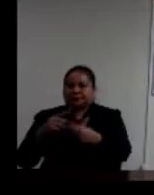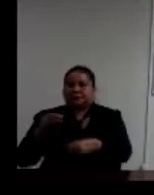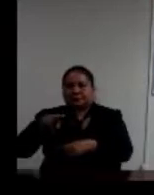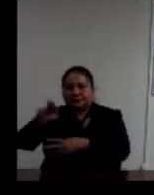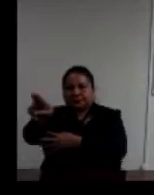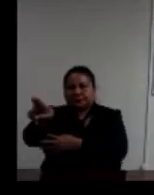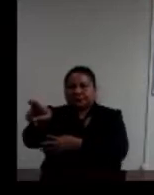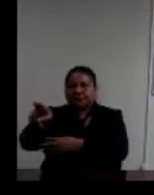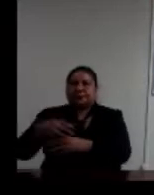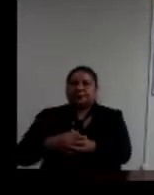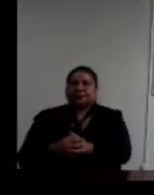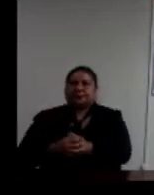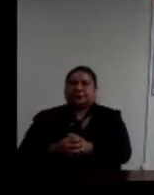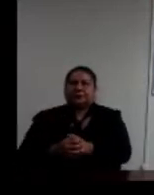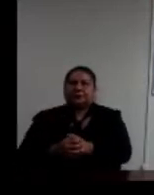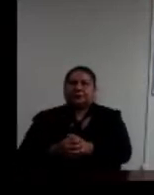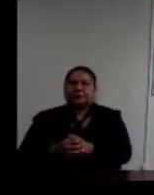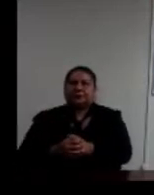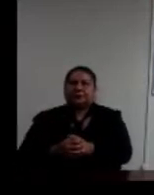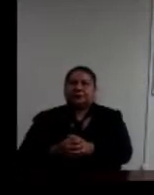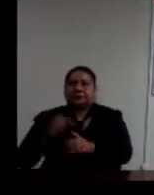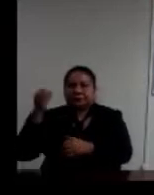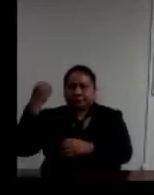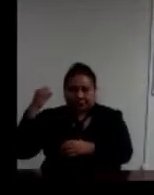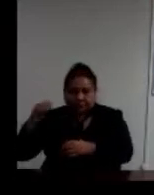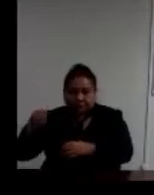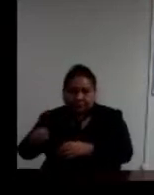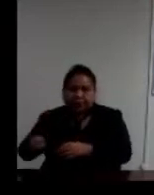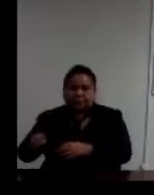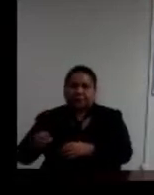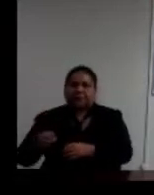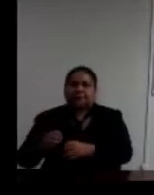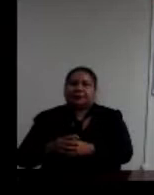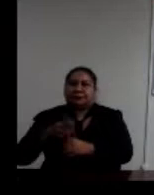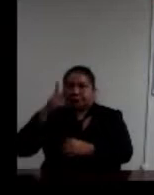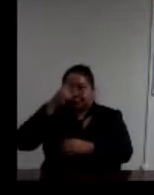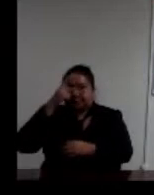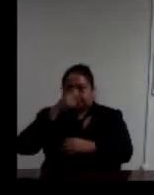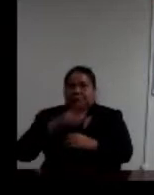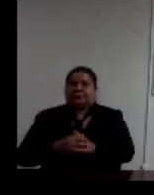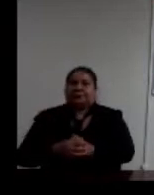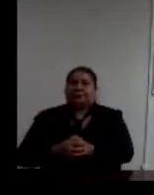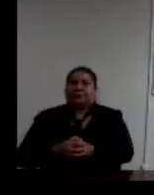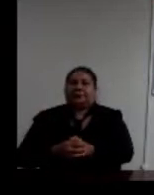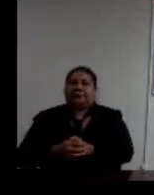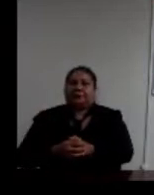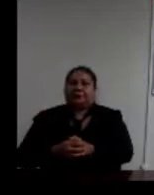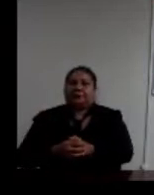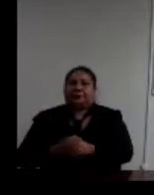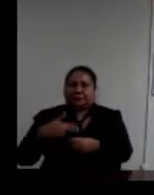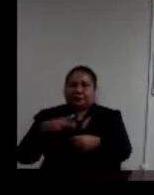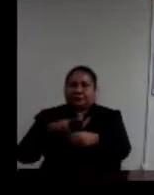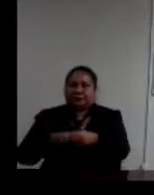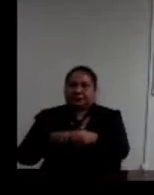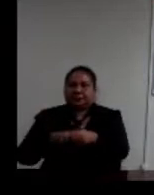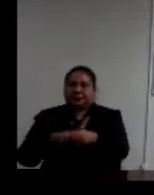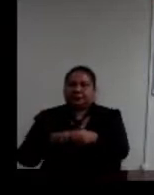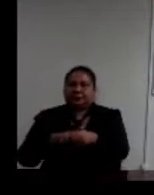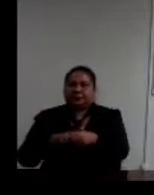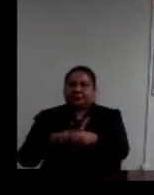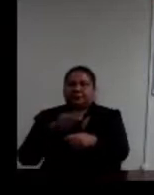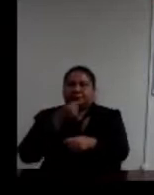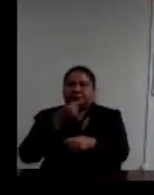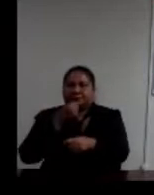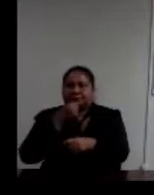por la Universidad Autónoma de Sinaloa, psiquiatra infantil y de la adolescencia en el Hospital Psiquiátrico